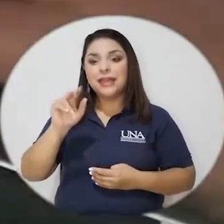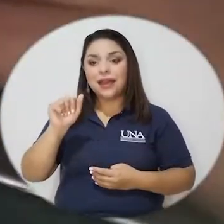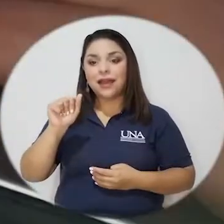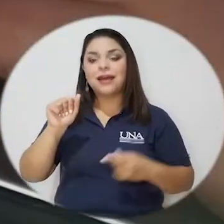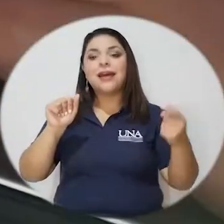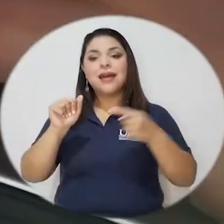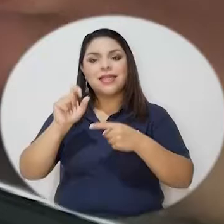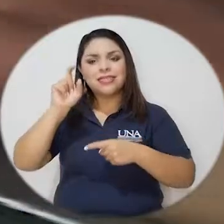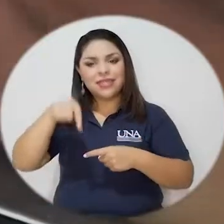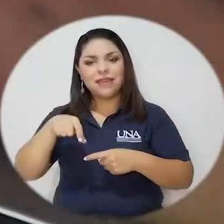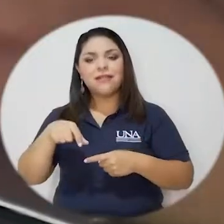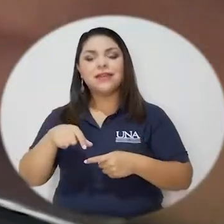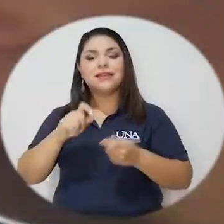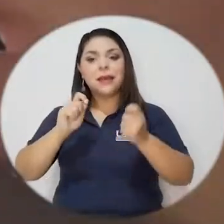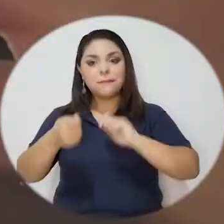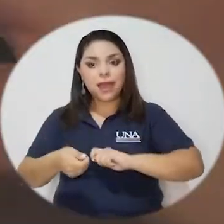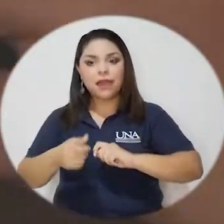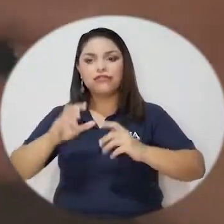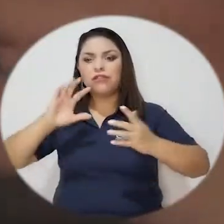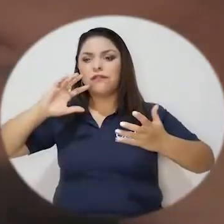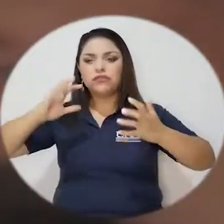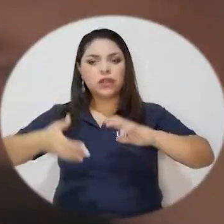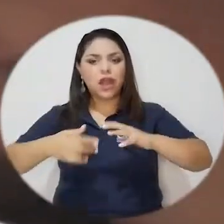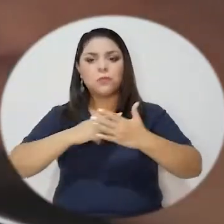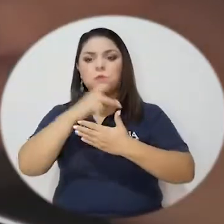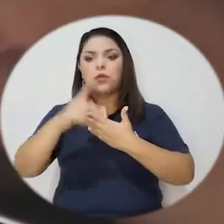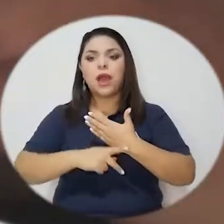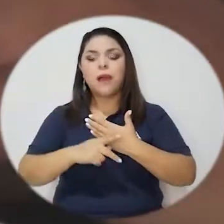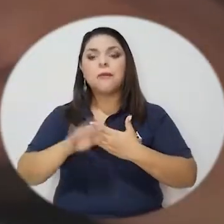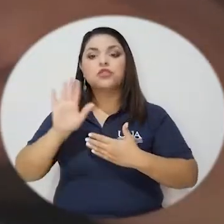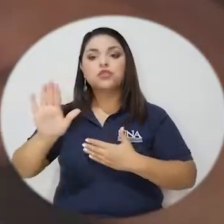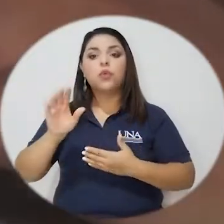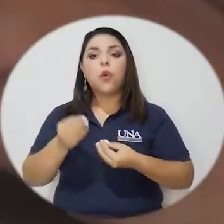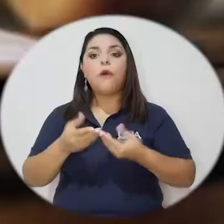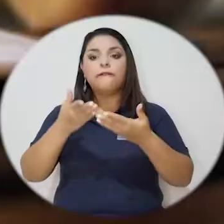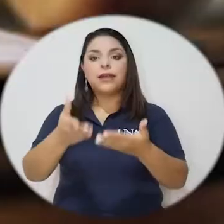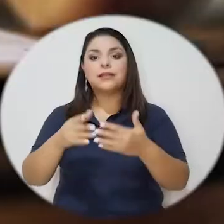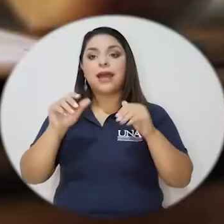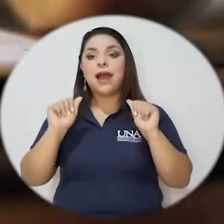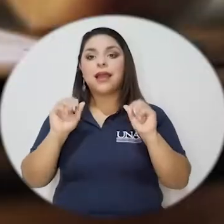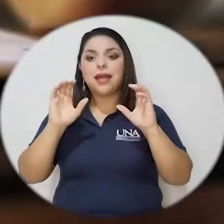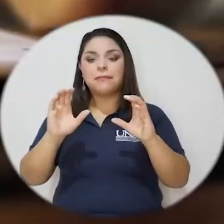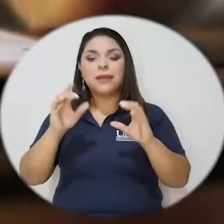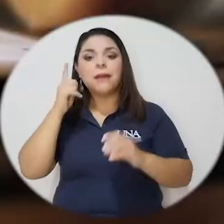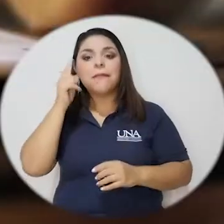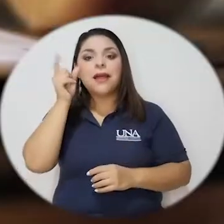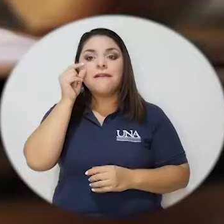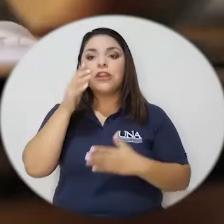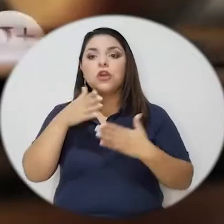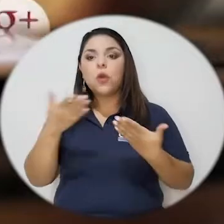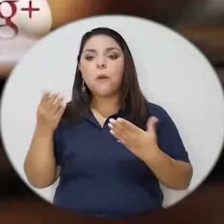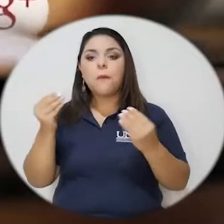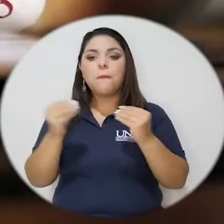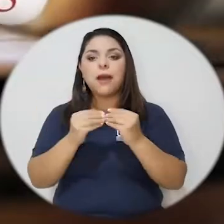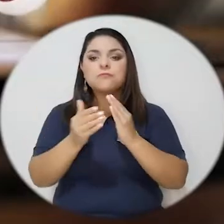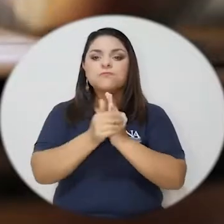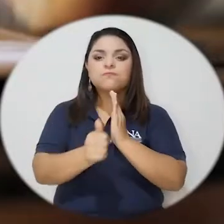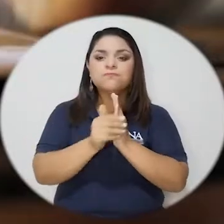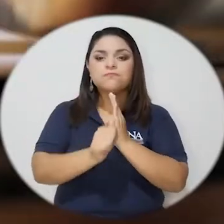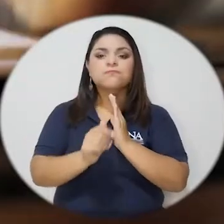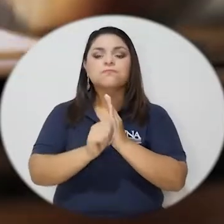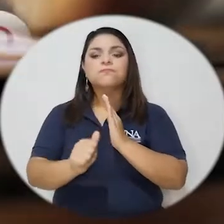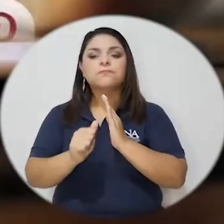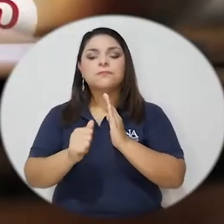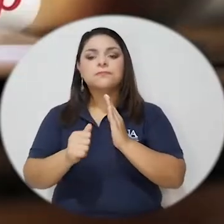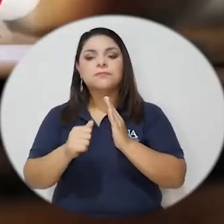que cambiar inmediatamente en un programa revolucionario de su oferta académica, decirle cómo genero las competencias, habilidades y destrezas de las